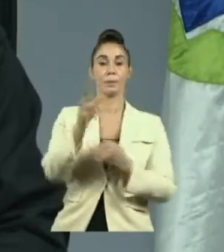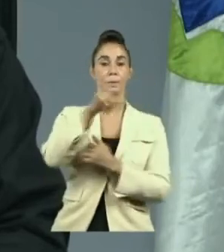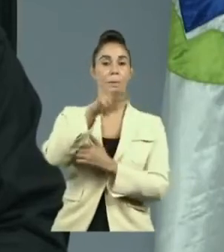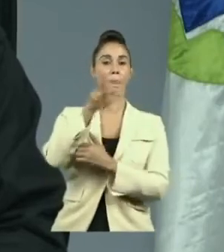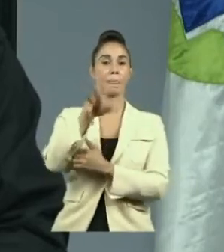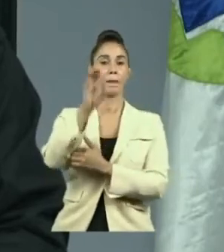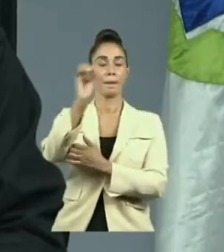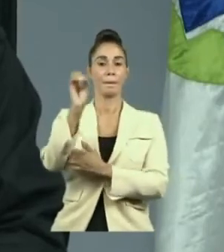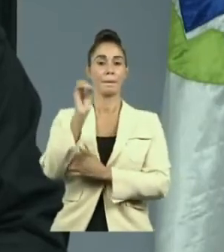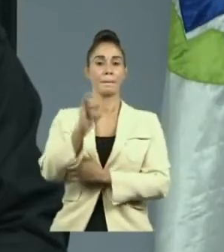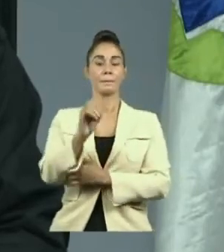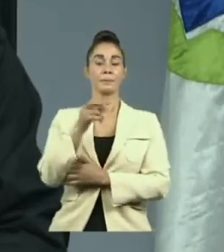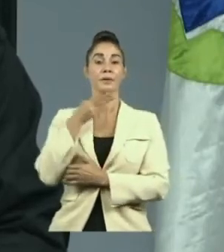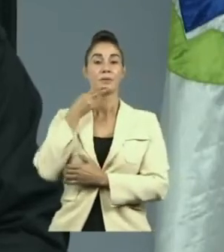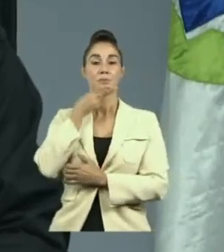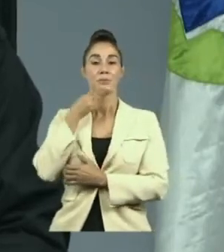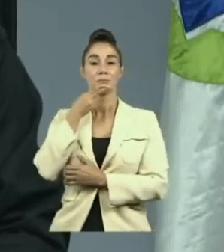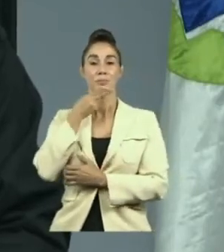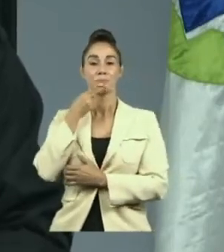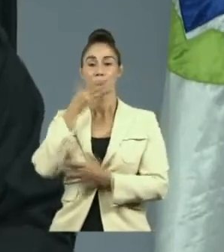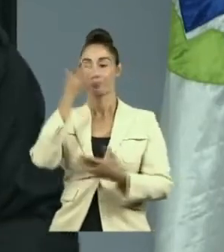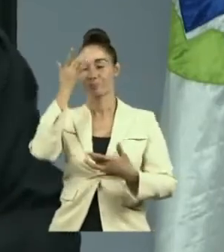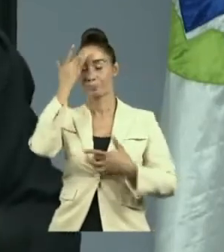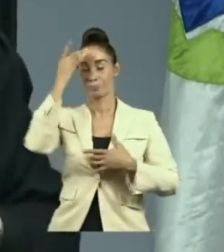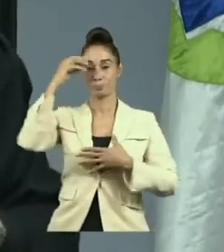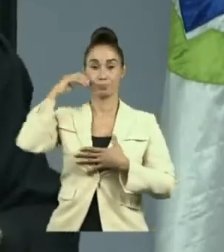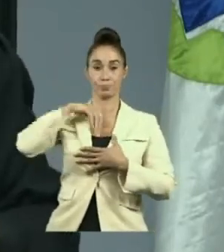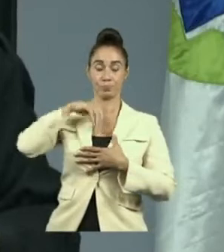ciento diabetes mellitus